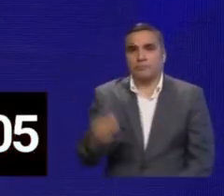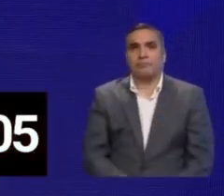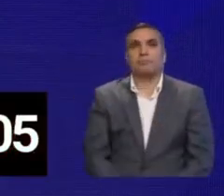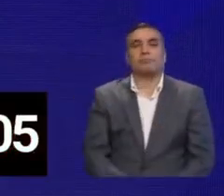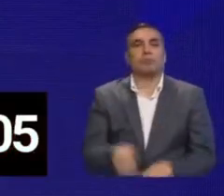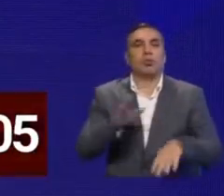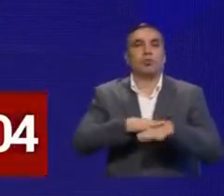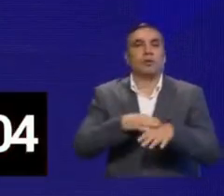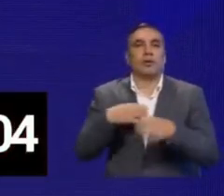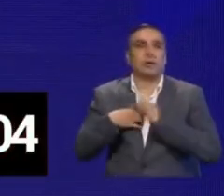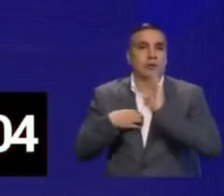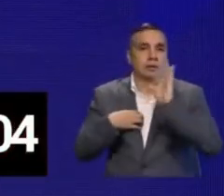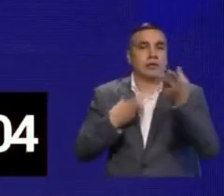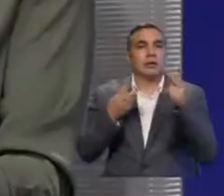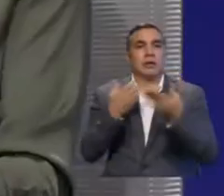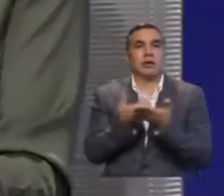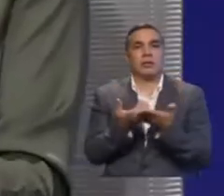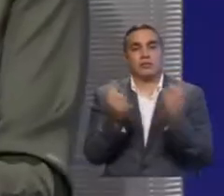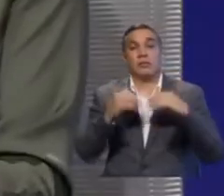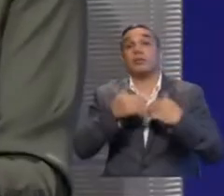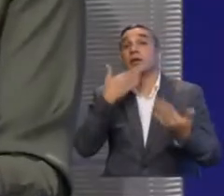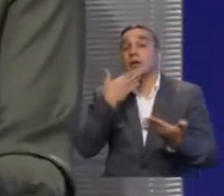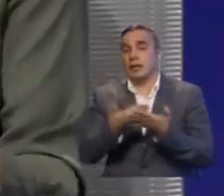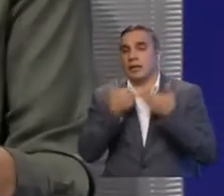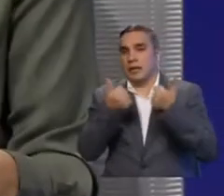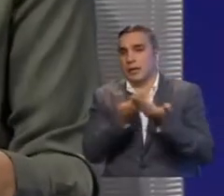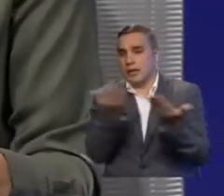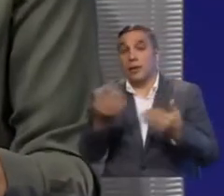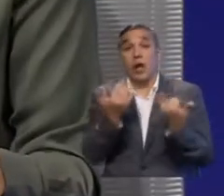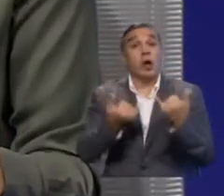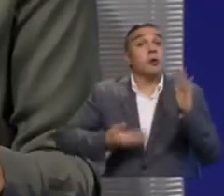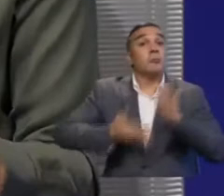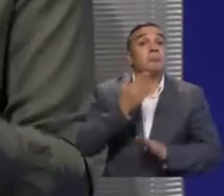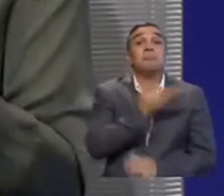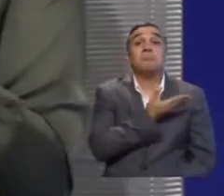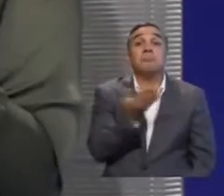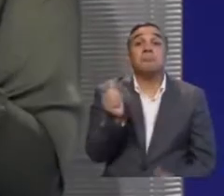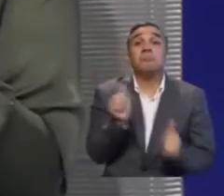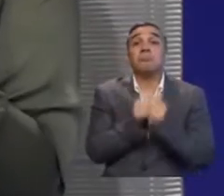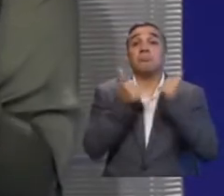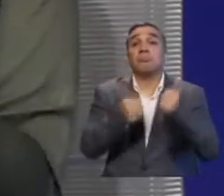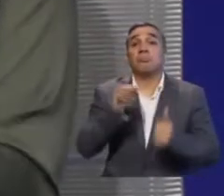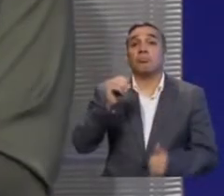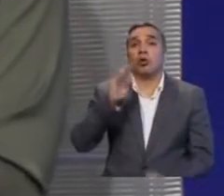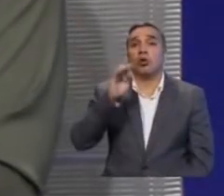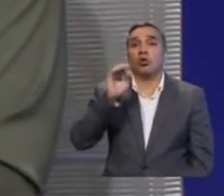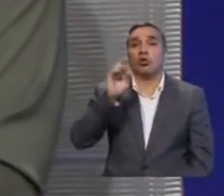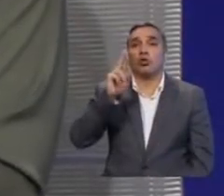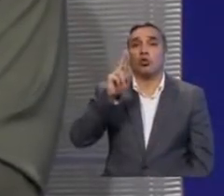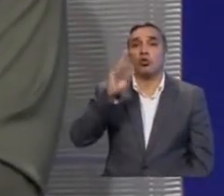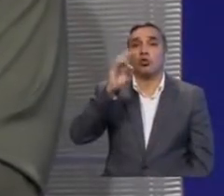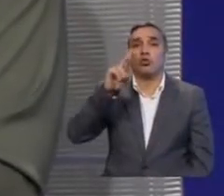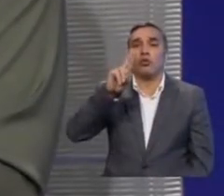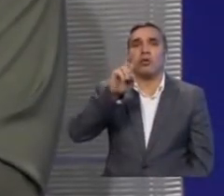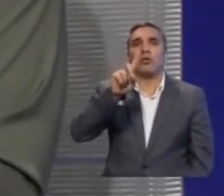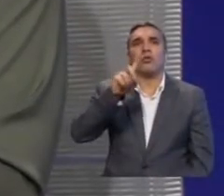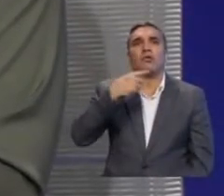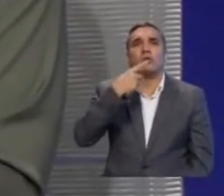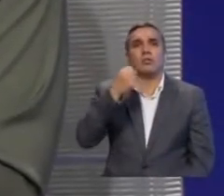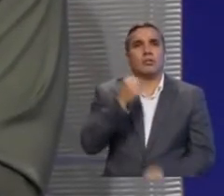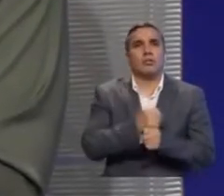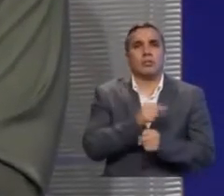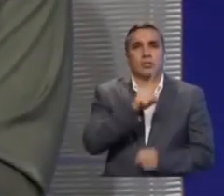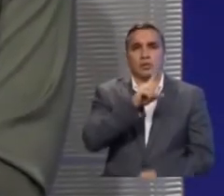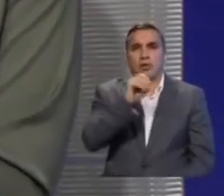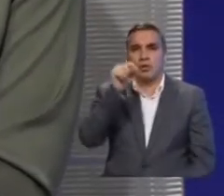la pandemia. Gracias, candidato Lazo. Vamos inmediatamente con el candidato Montúfar. Hace un momento usted habló de un ejército de 100.000